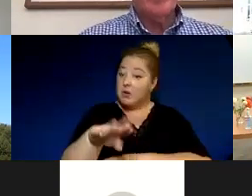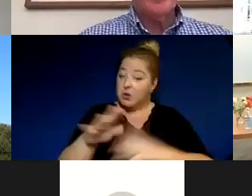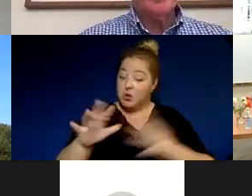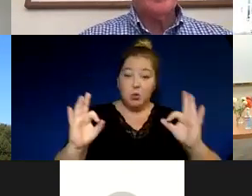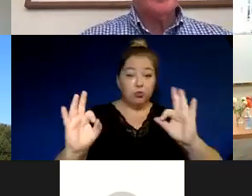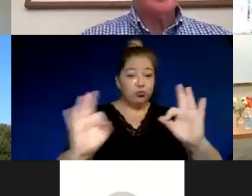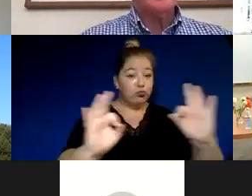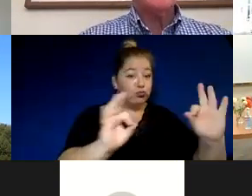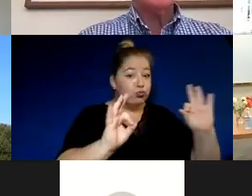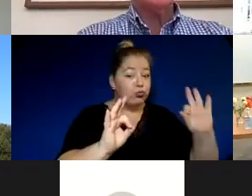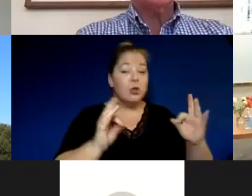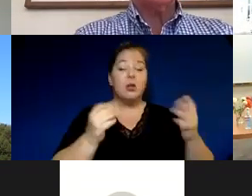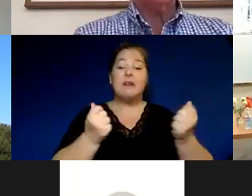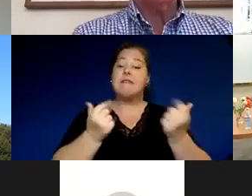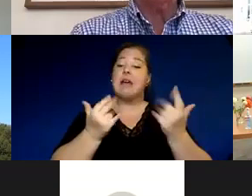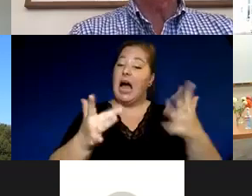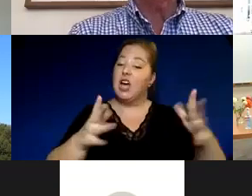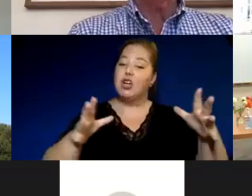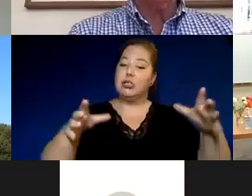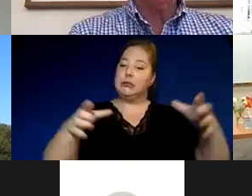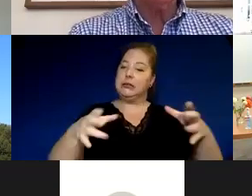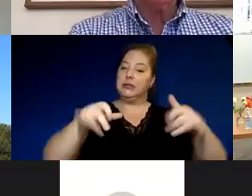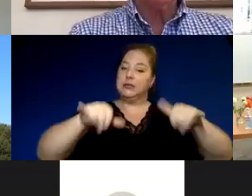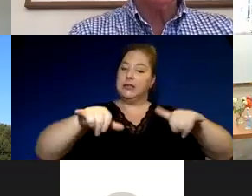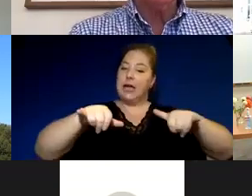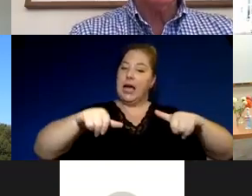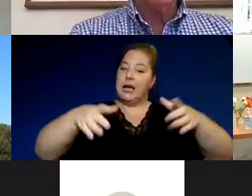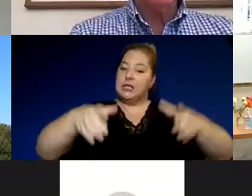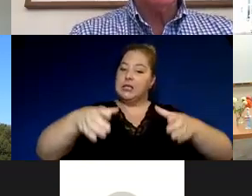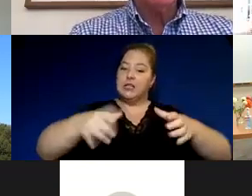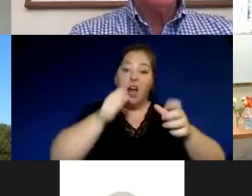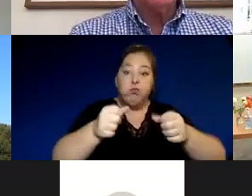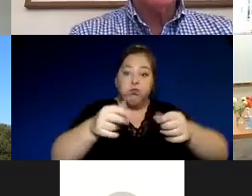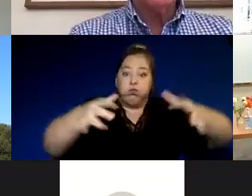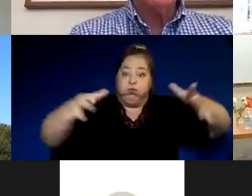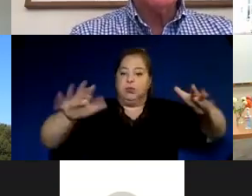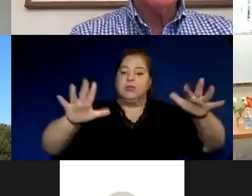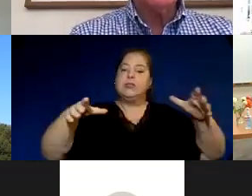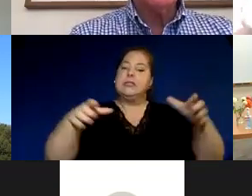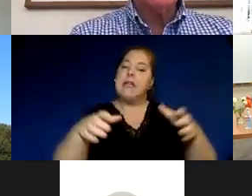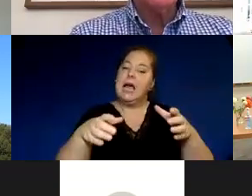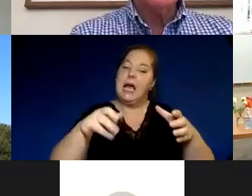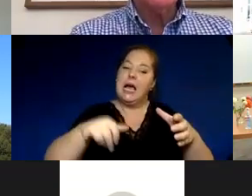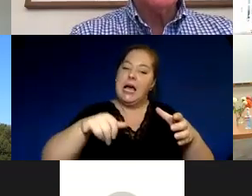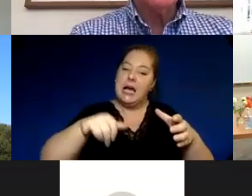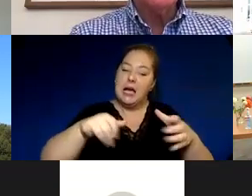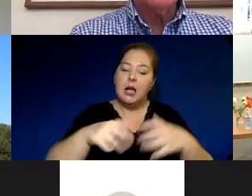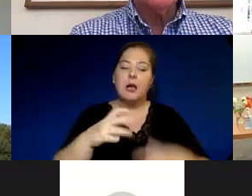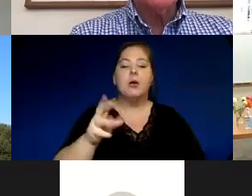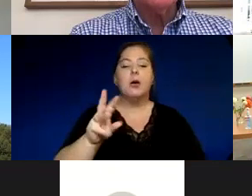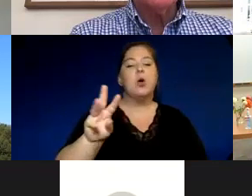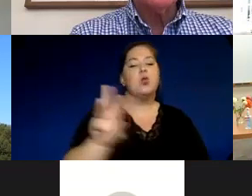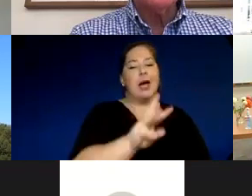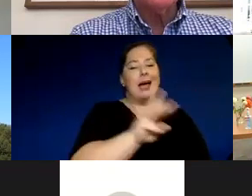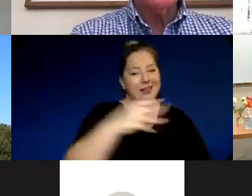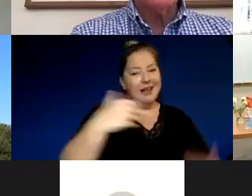Avanzó poco el incendio y tampoco hubo comportamiento no esperado del incendio. Este